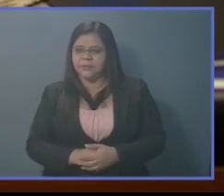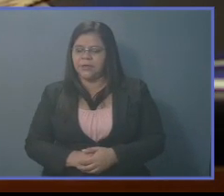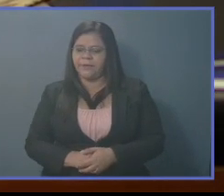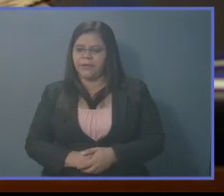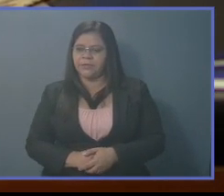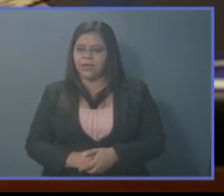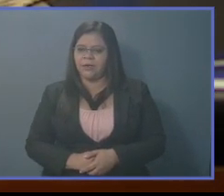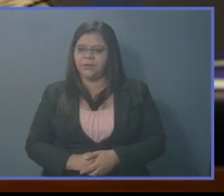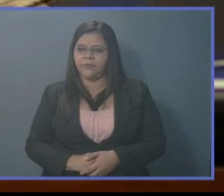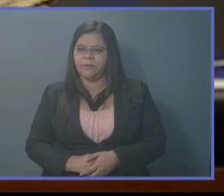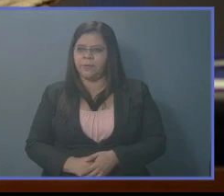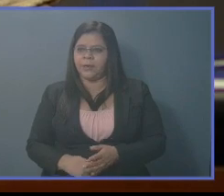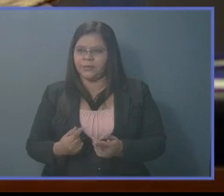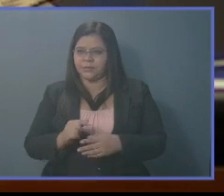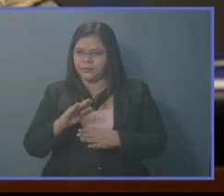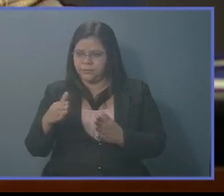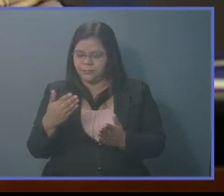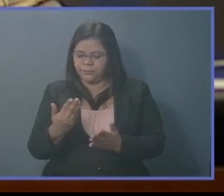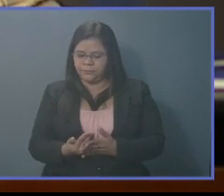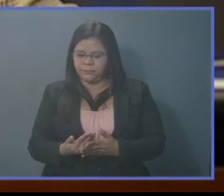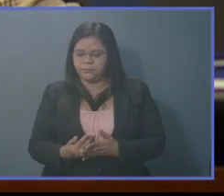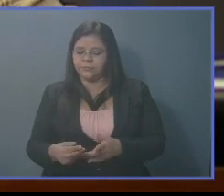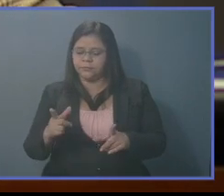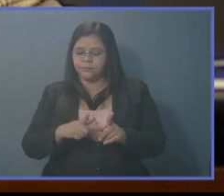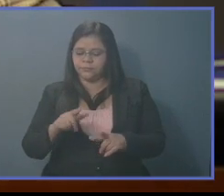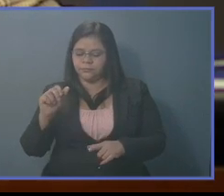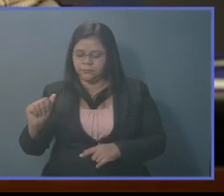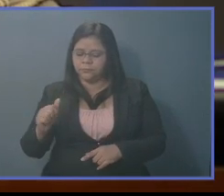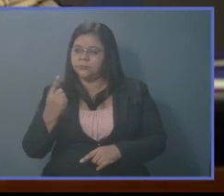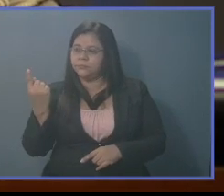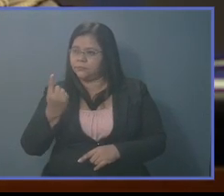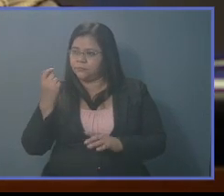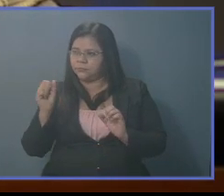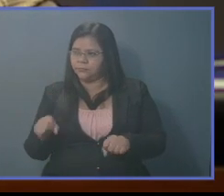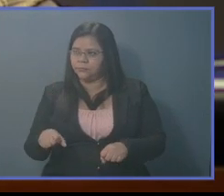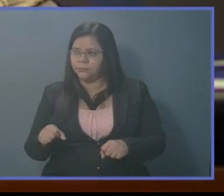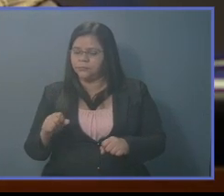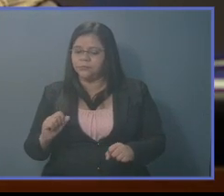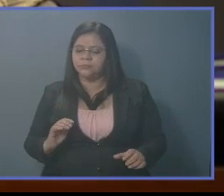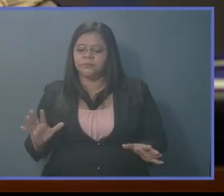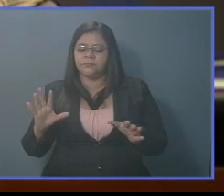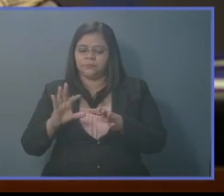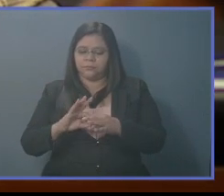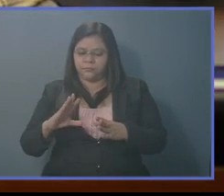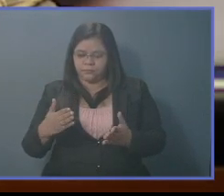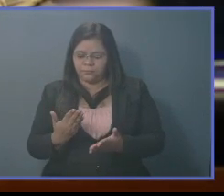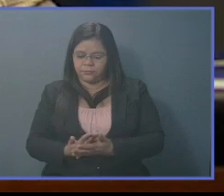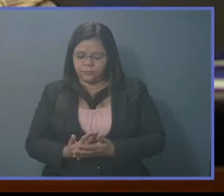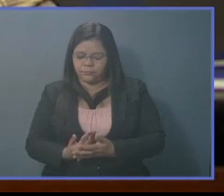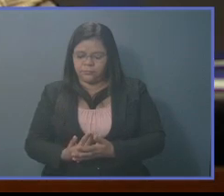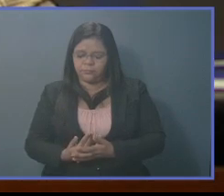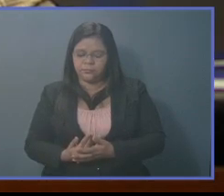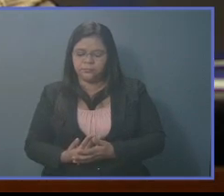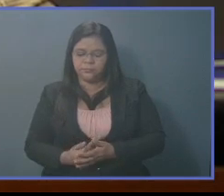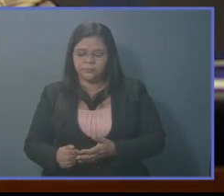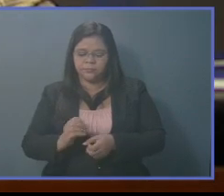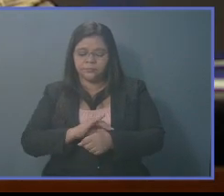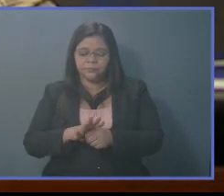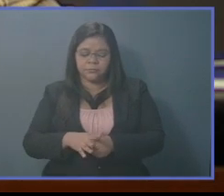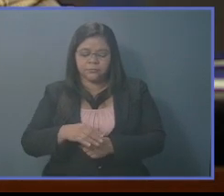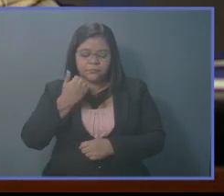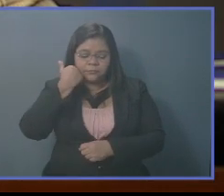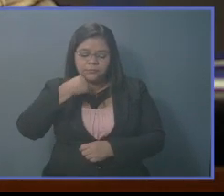a las siguientes regulaciones. A. Solo podrán ser sometidos a tales medidas las personas contagiadas por el virus